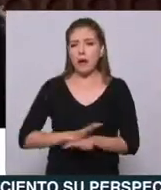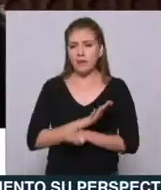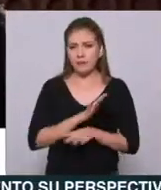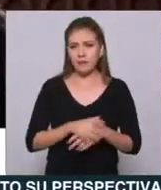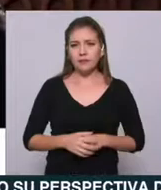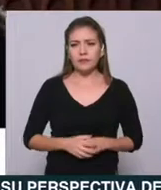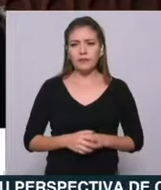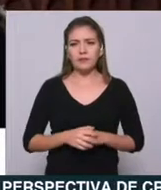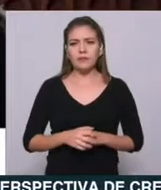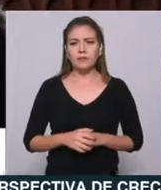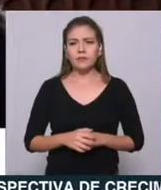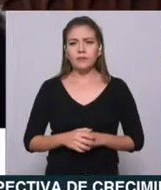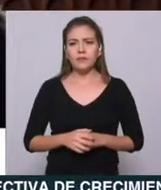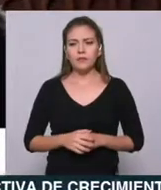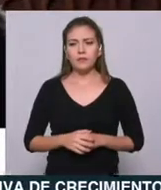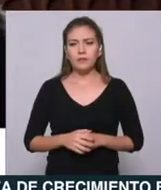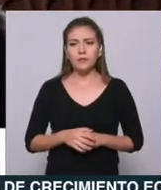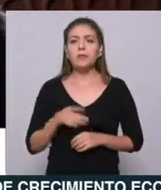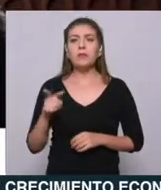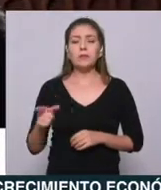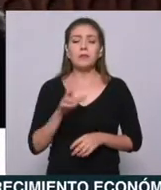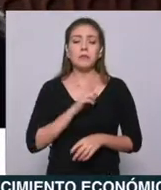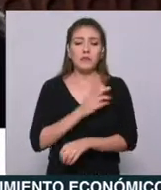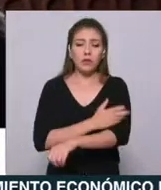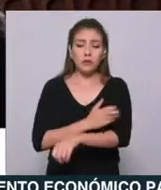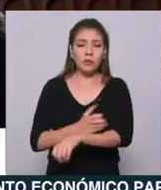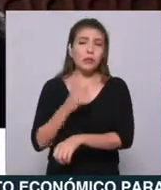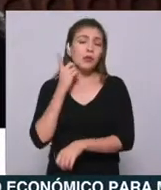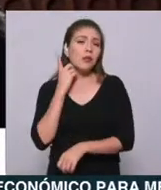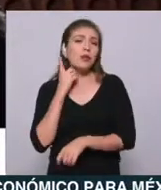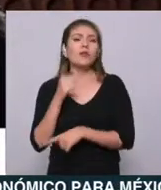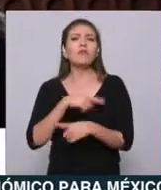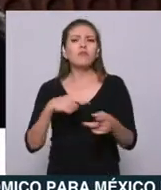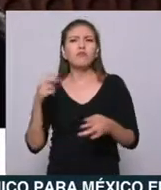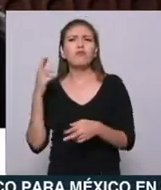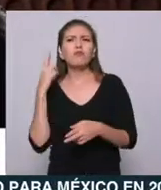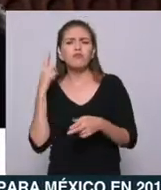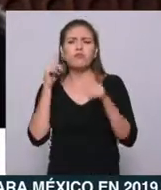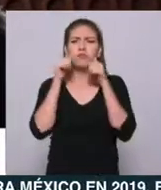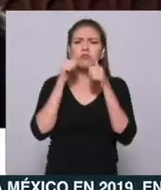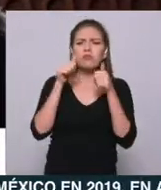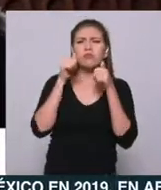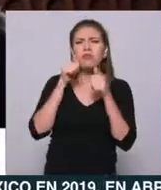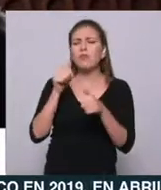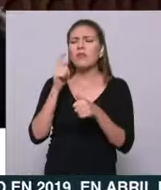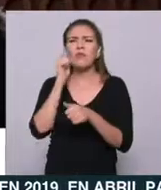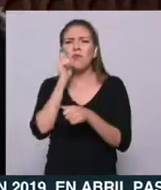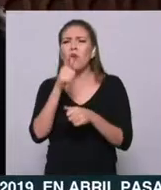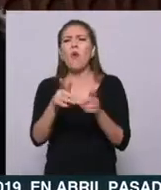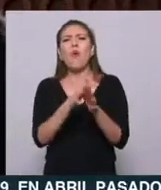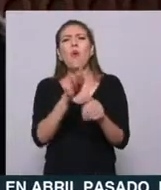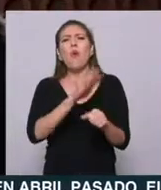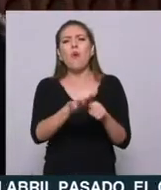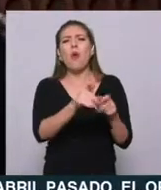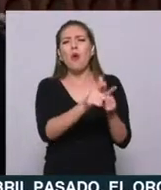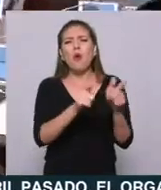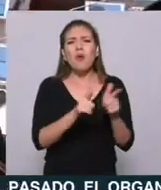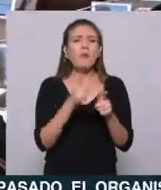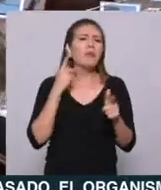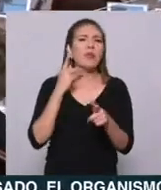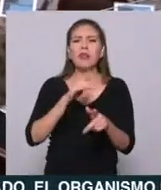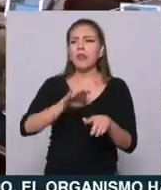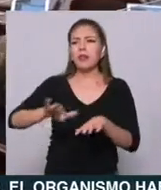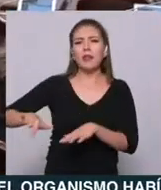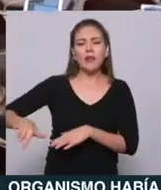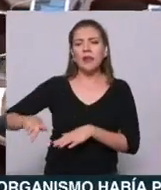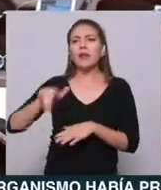diputados debatimos, escuchamos y dejamos de lado las ideologías y colores por el bien común de la Ciudad de México. La